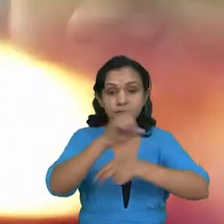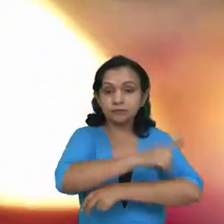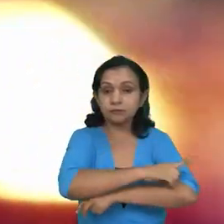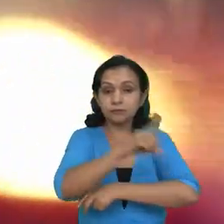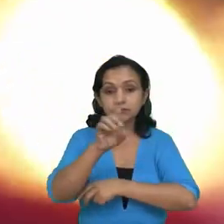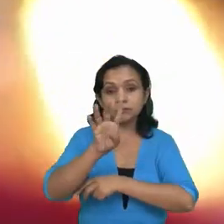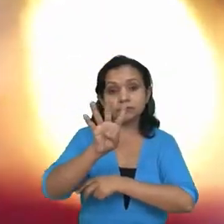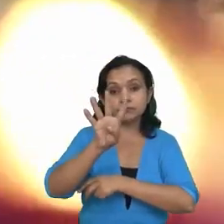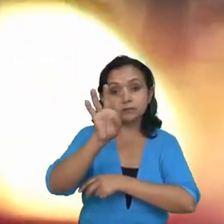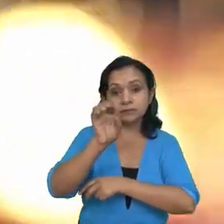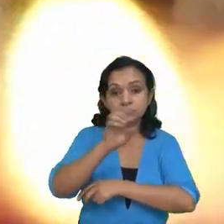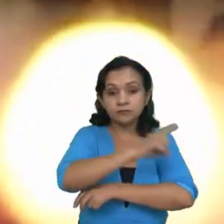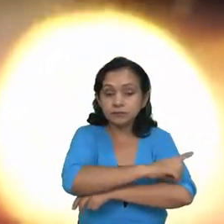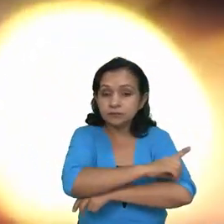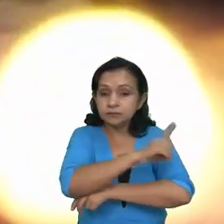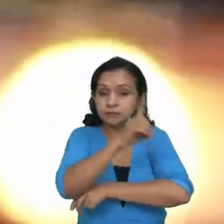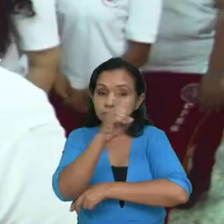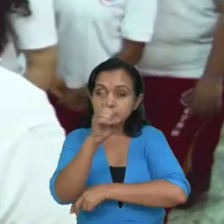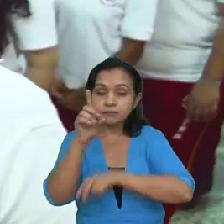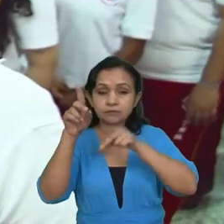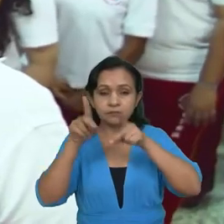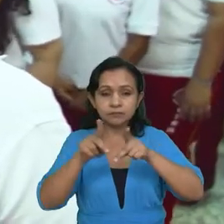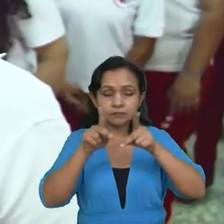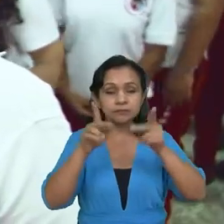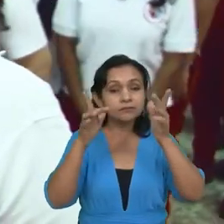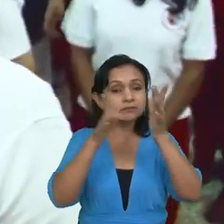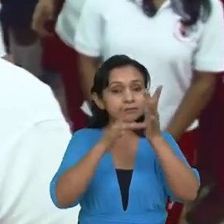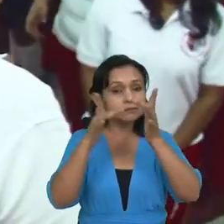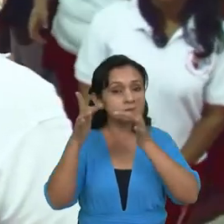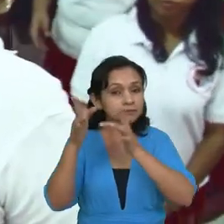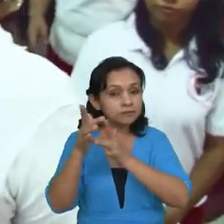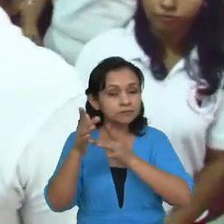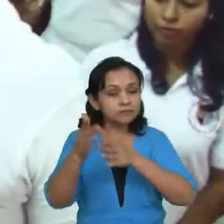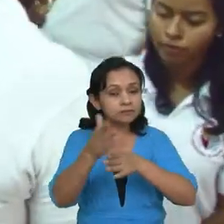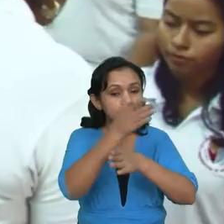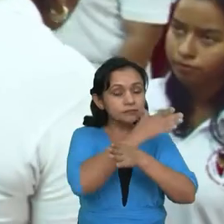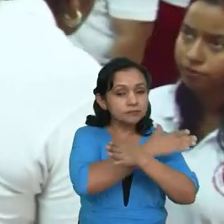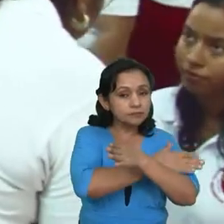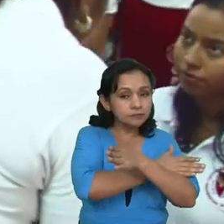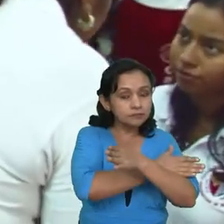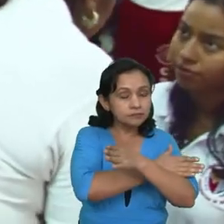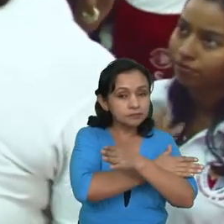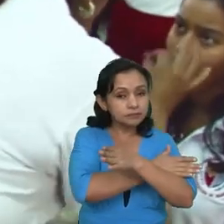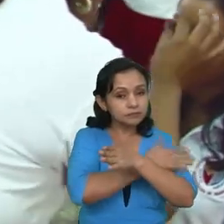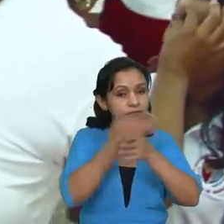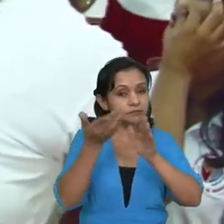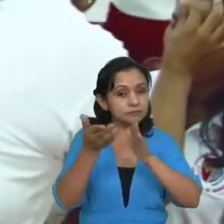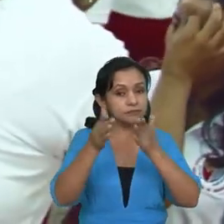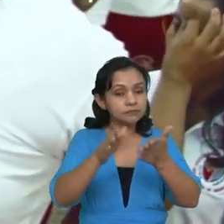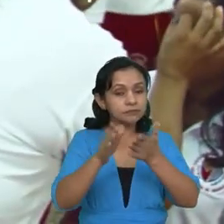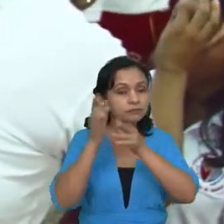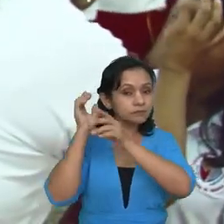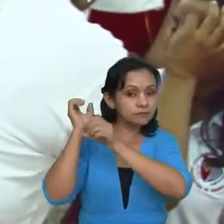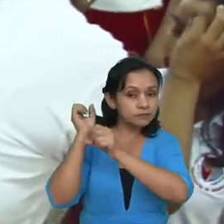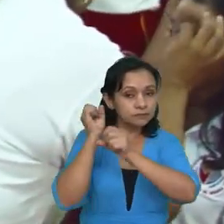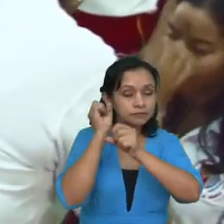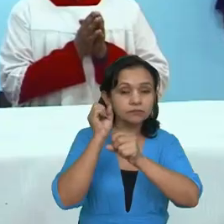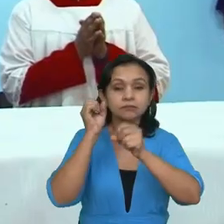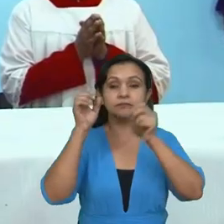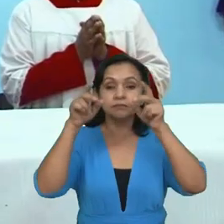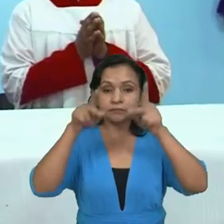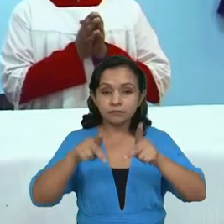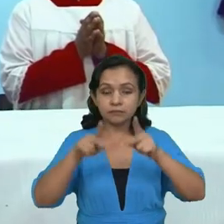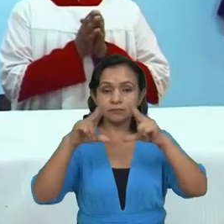40 días de penitencia que hizo cristo antes de la pascua en nicaragua la feligresía católica